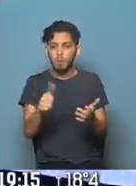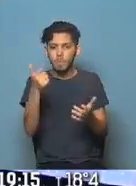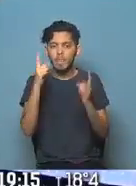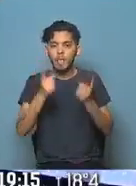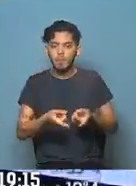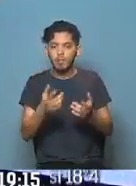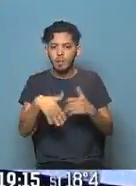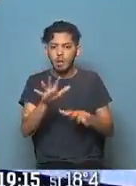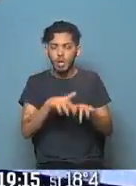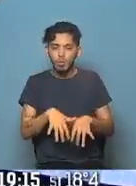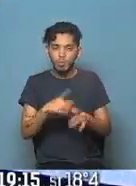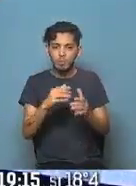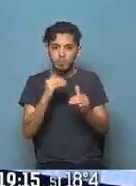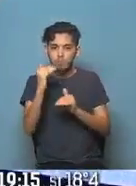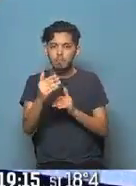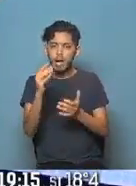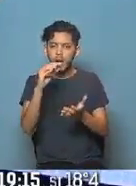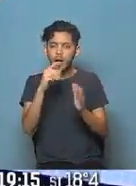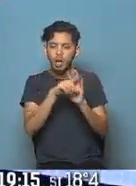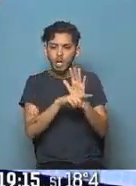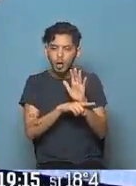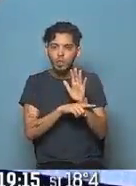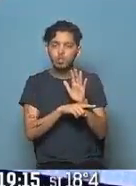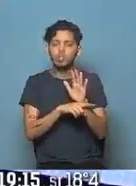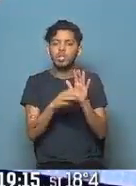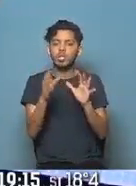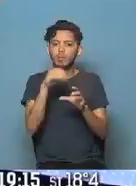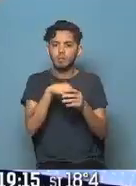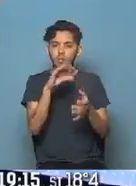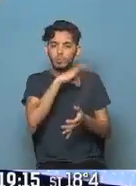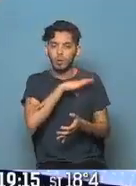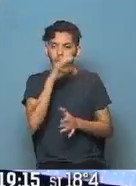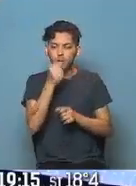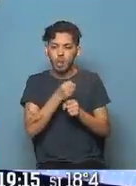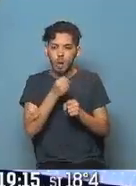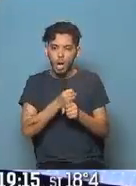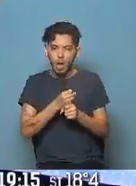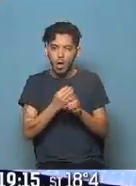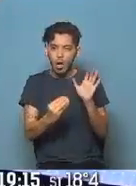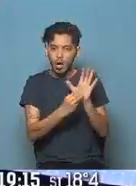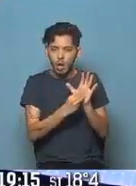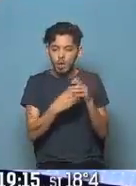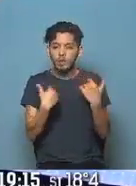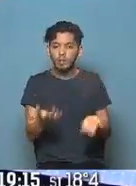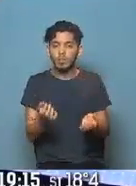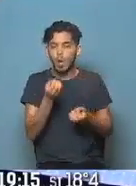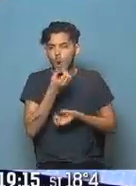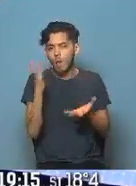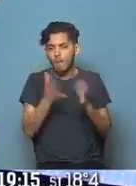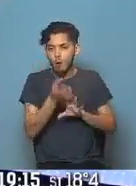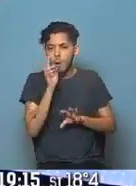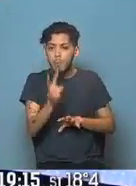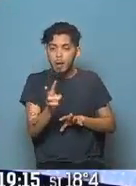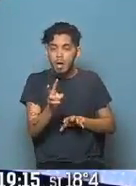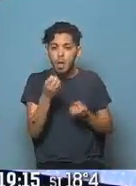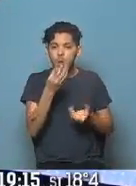se computa sobre una mayor cantidad de ítems de los que componen el sueldo de los trabajadores registrados. Así que desde cualquier mirada, desde cualquier